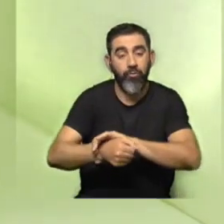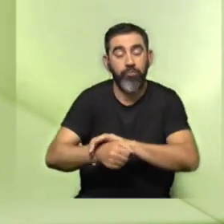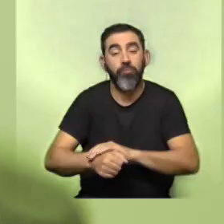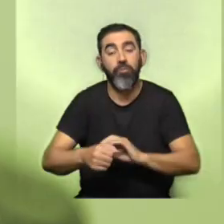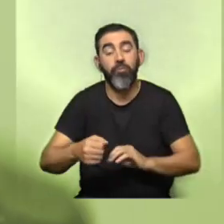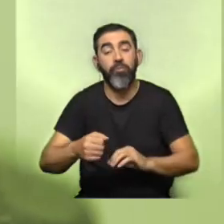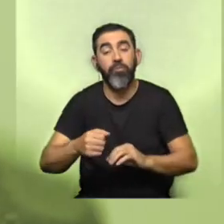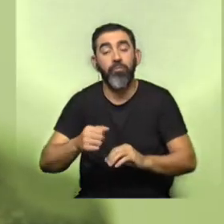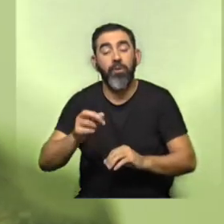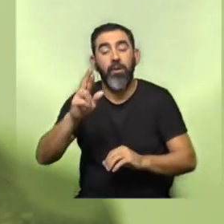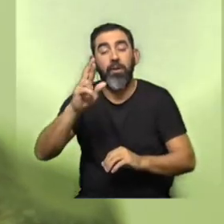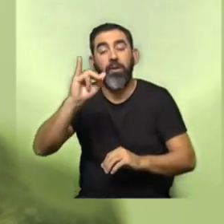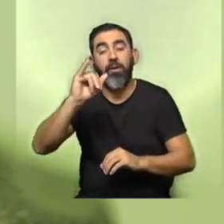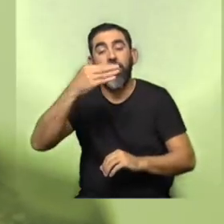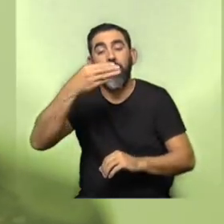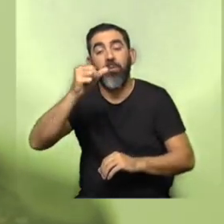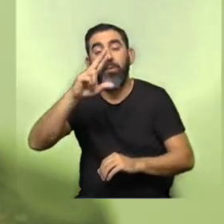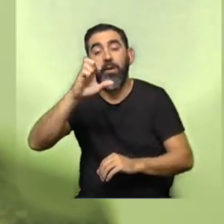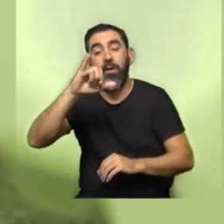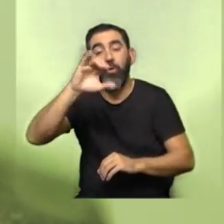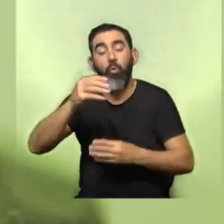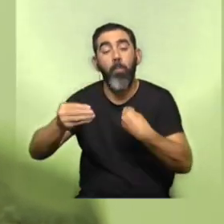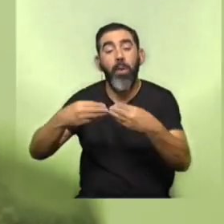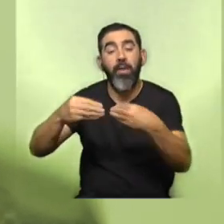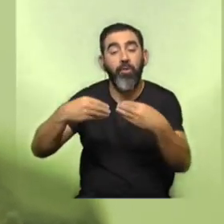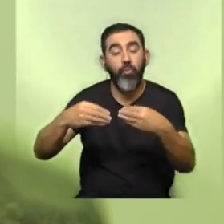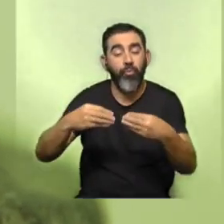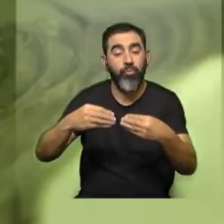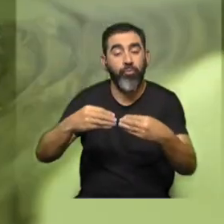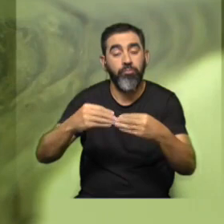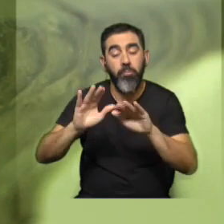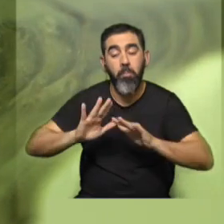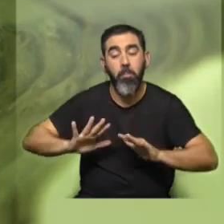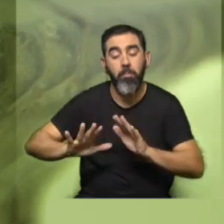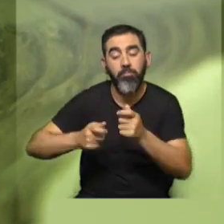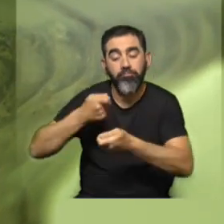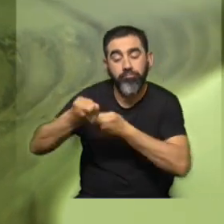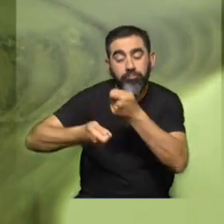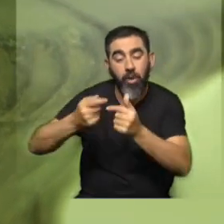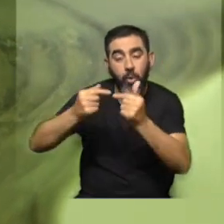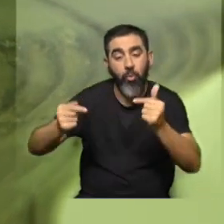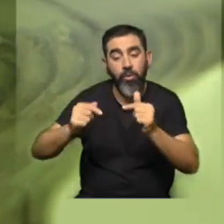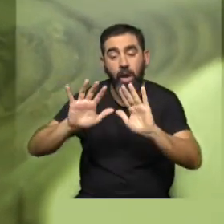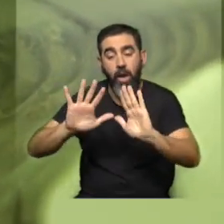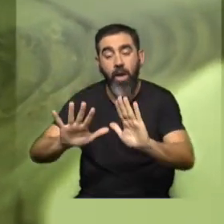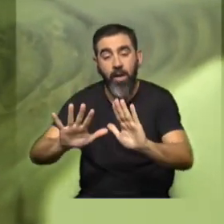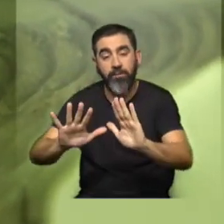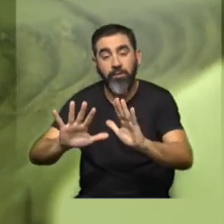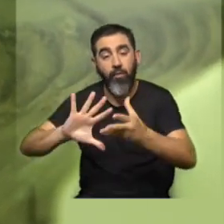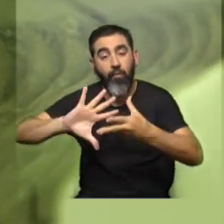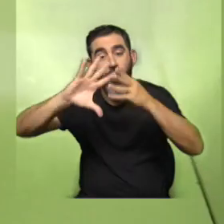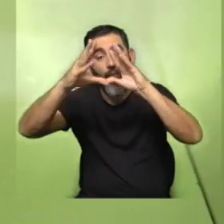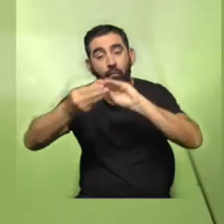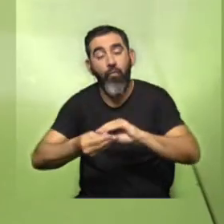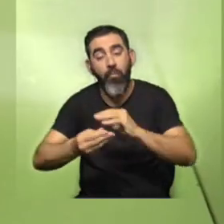Malabrigo o ribereños plásticos, que se caracterizan por elaborar este tipo de esculturas con